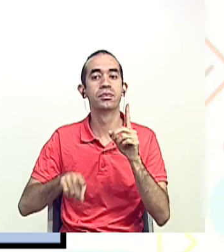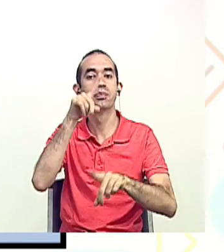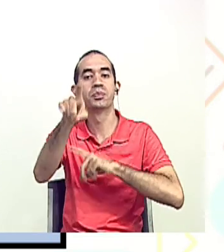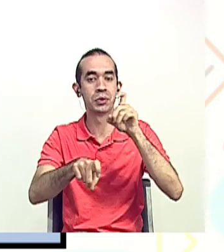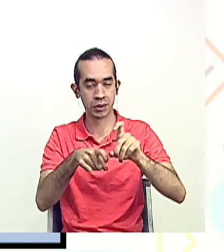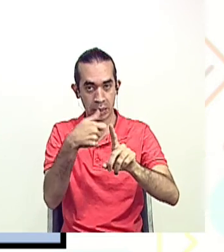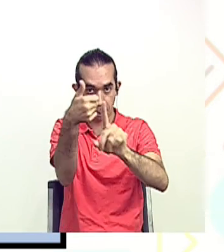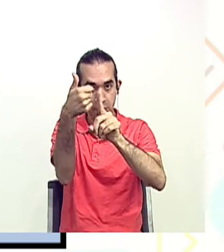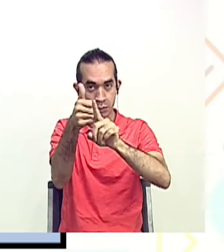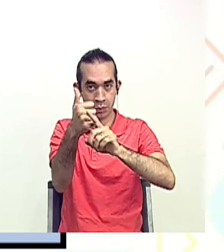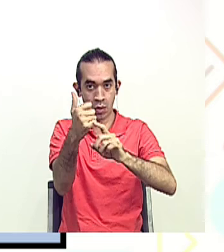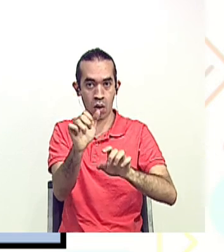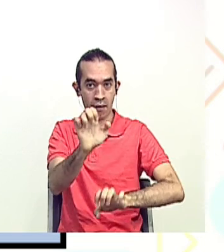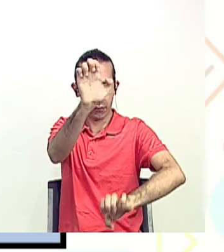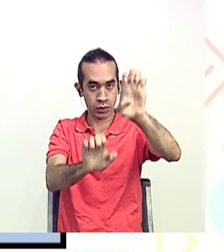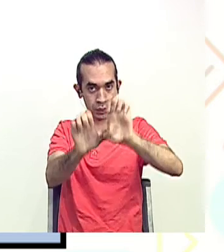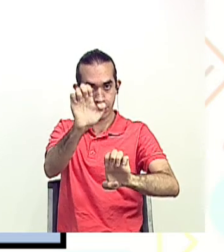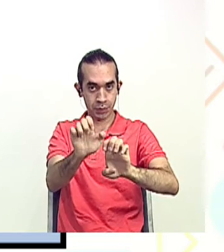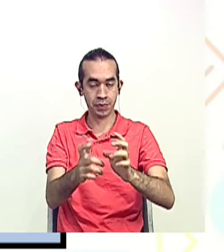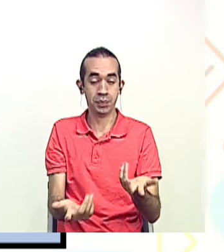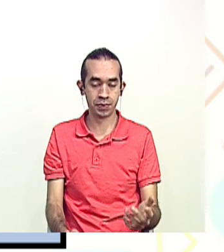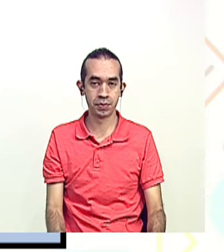de autoevaluación.